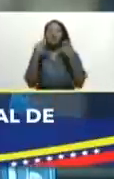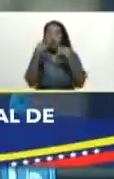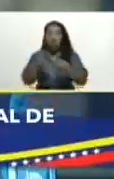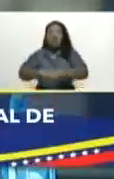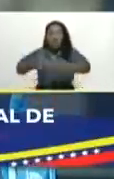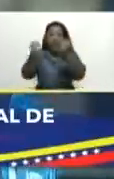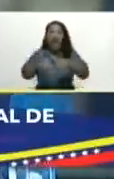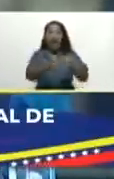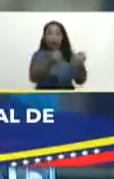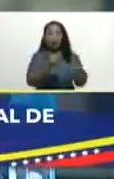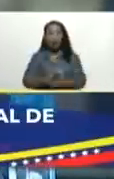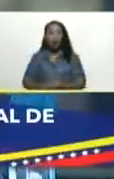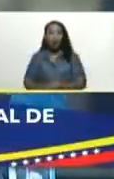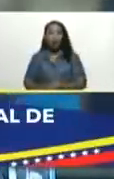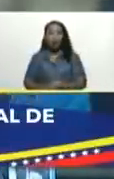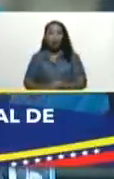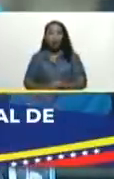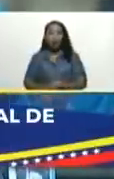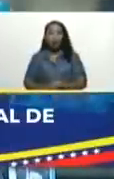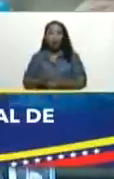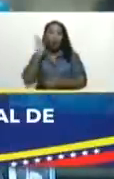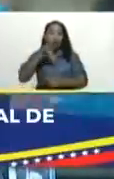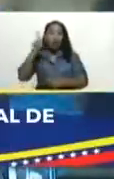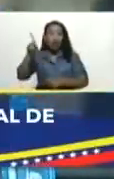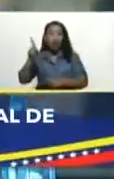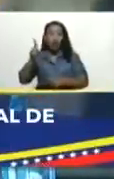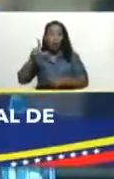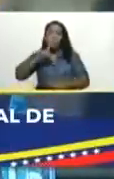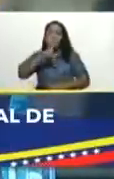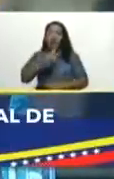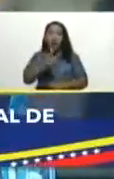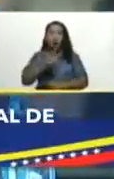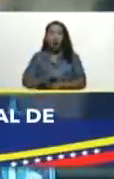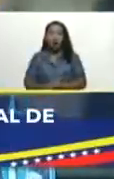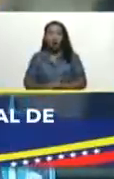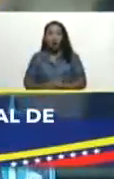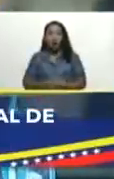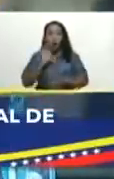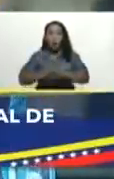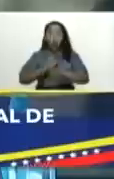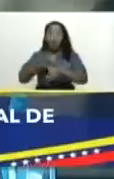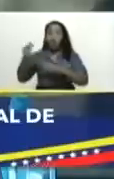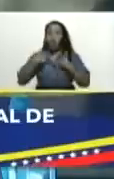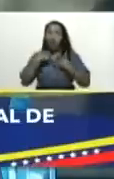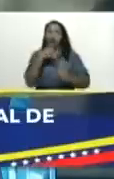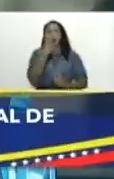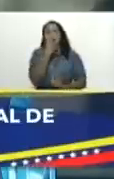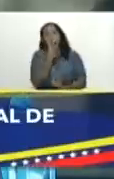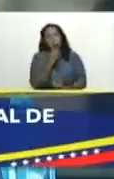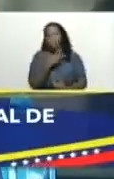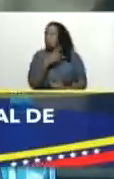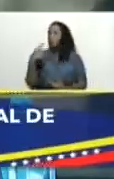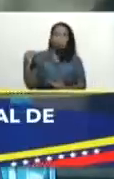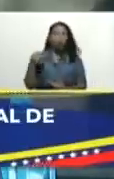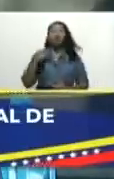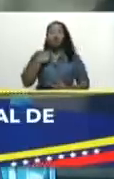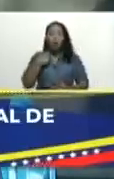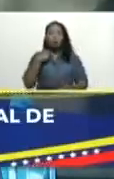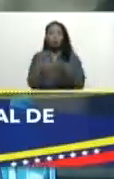hace al país, las corruptelas de estos malamañosos, de estos mafiosos. Por eso no me da tristeza, más